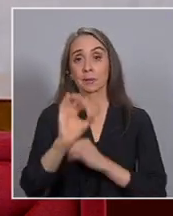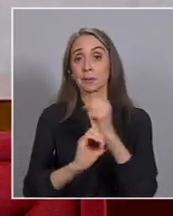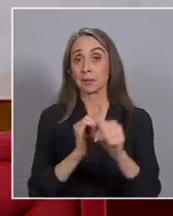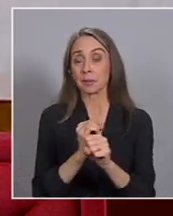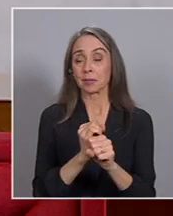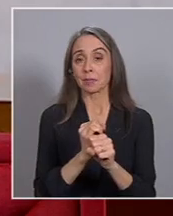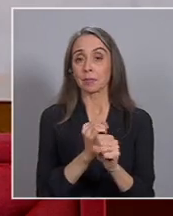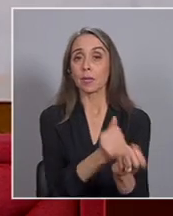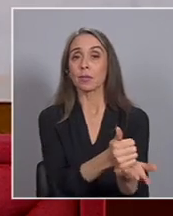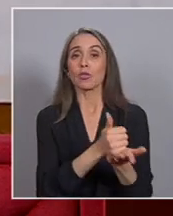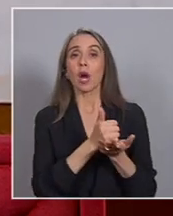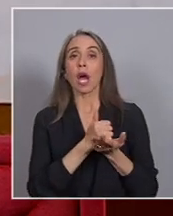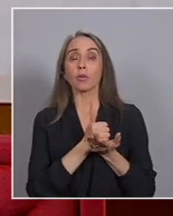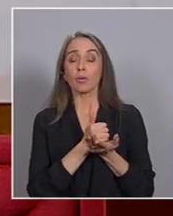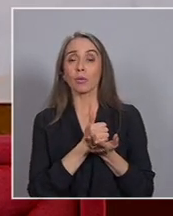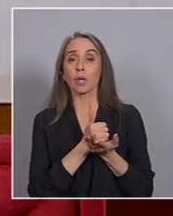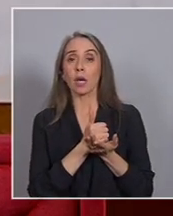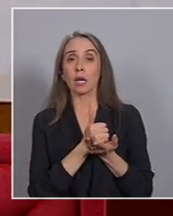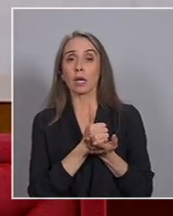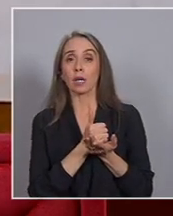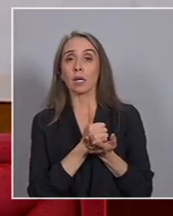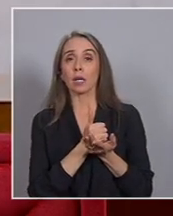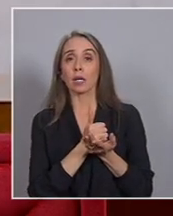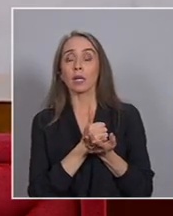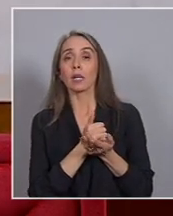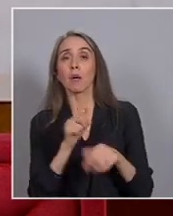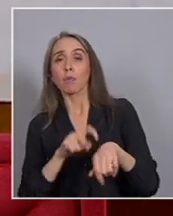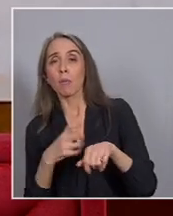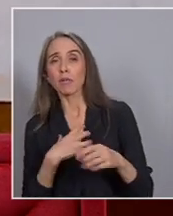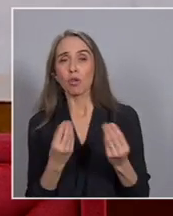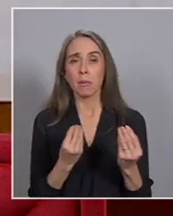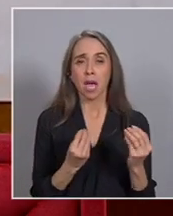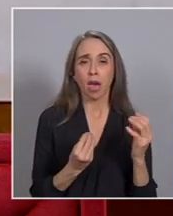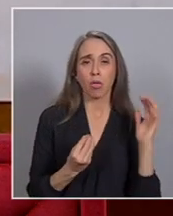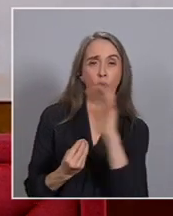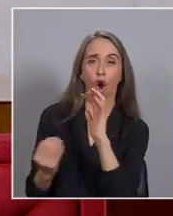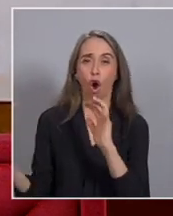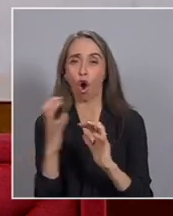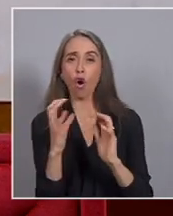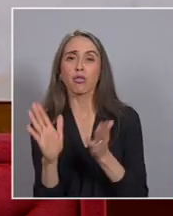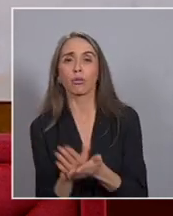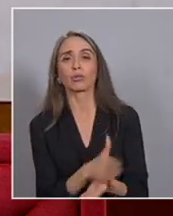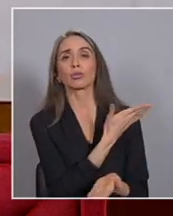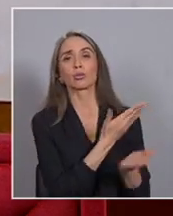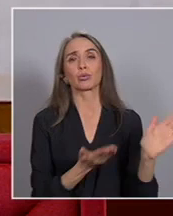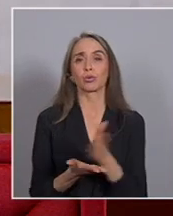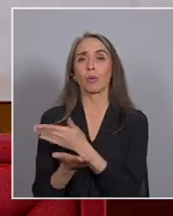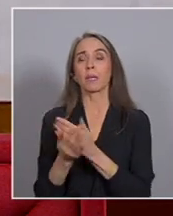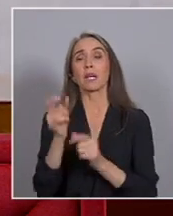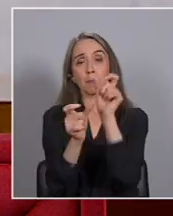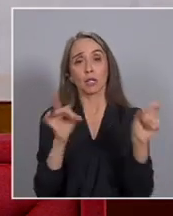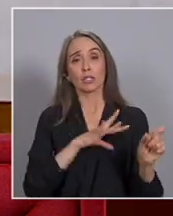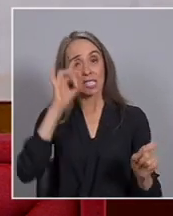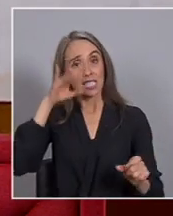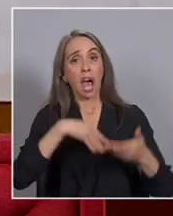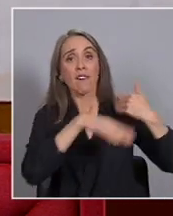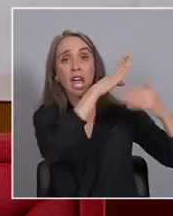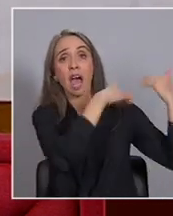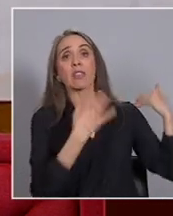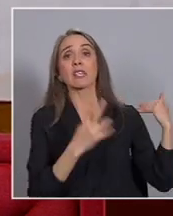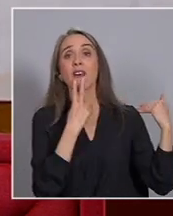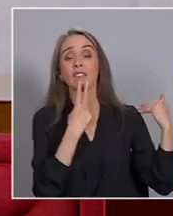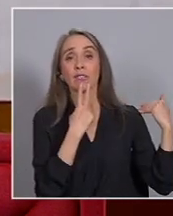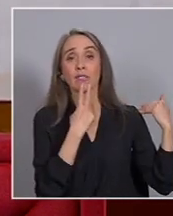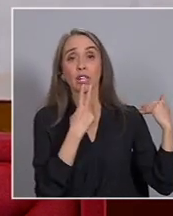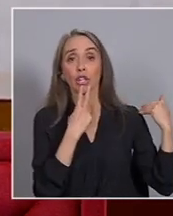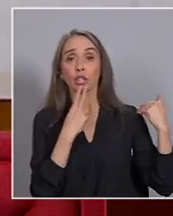ayudar a superar los tiempos de miedo y odio, los cuales llevan, como los chilenos sabemos muy bien, a